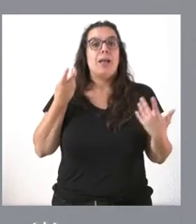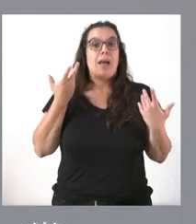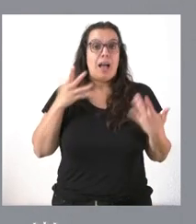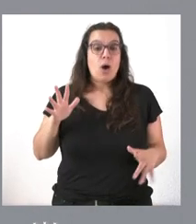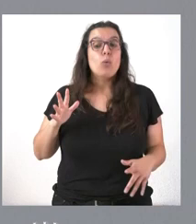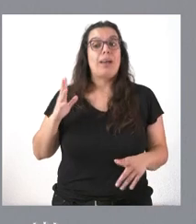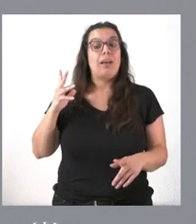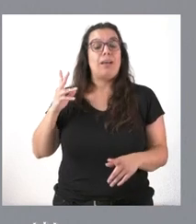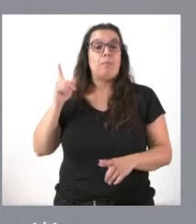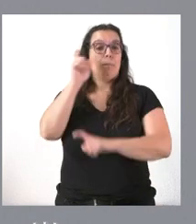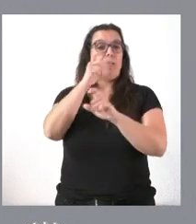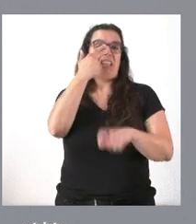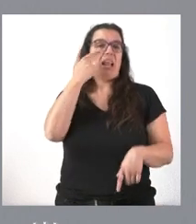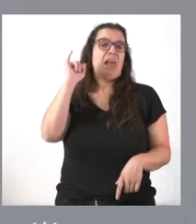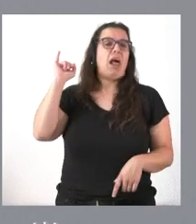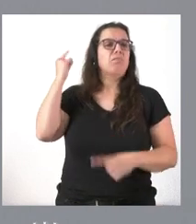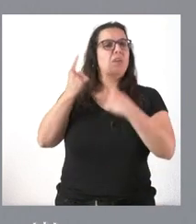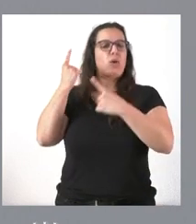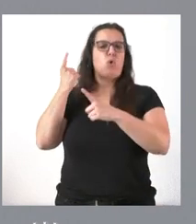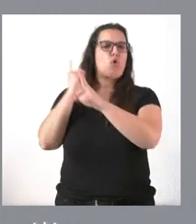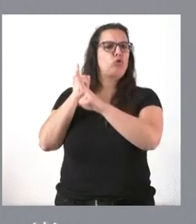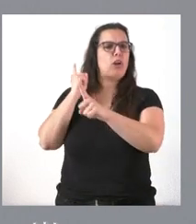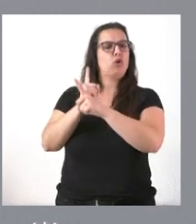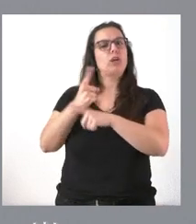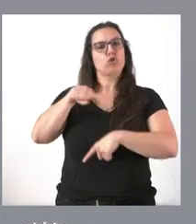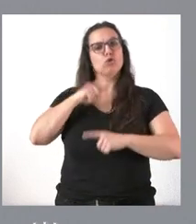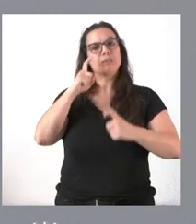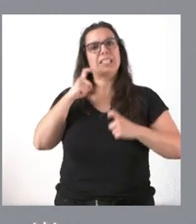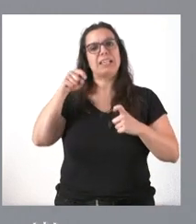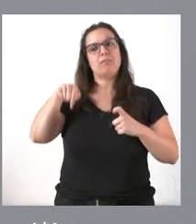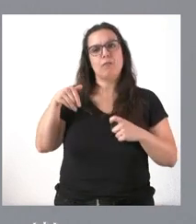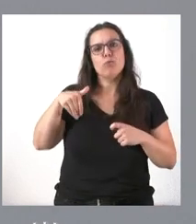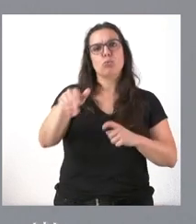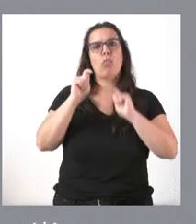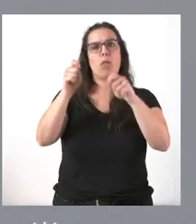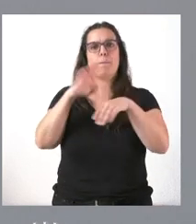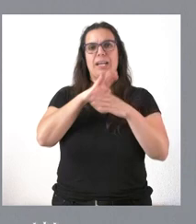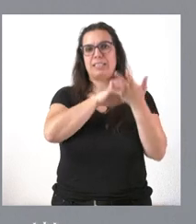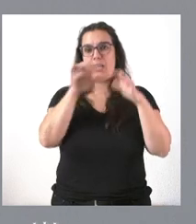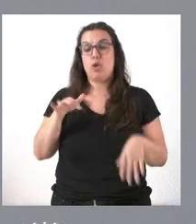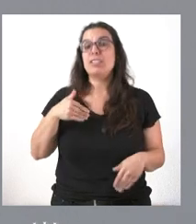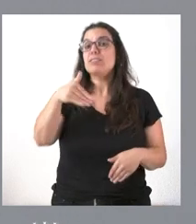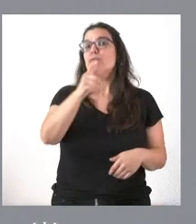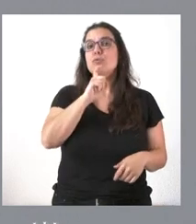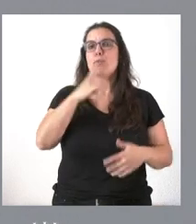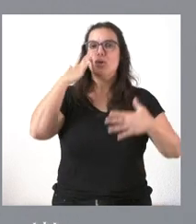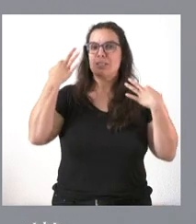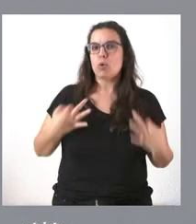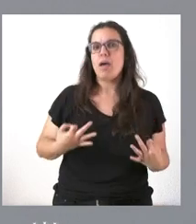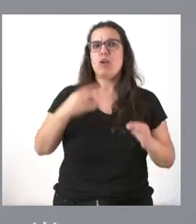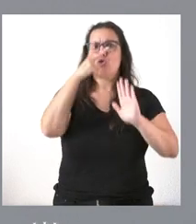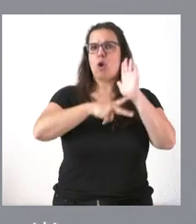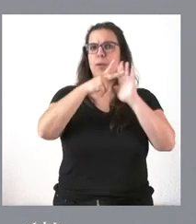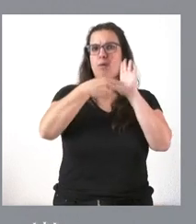contra ese sector vamos a intentar que este sector tenga futuro también en Castilla y león y que sea un futuro atrasado en la seguridad basado en la Norma